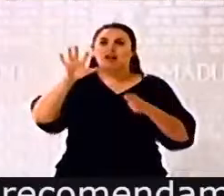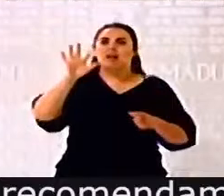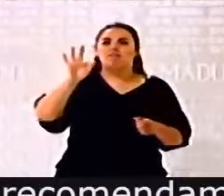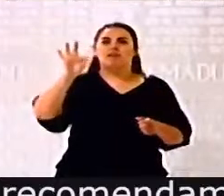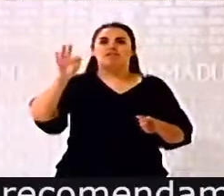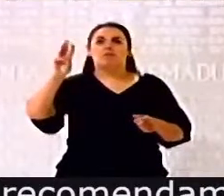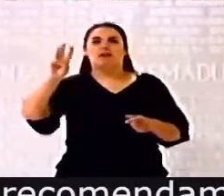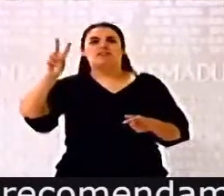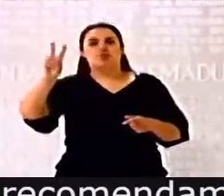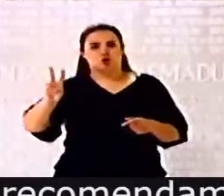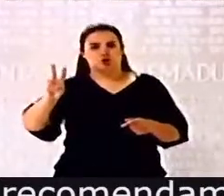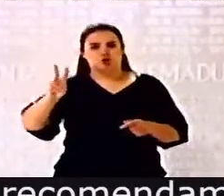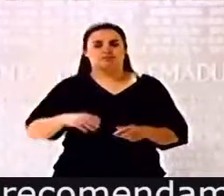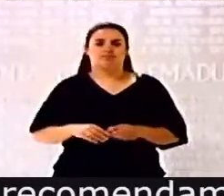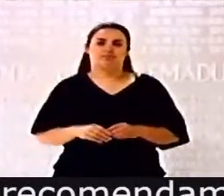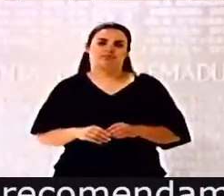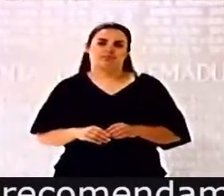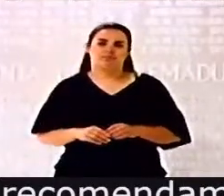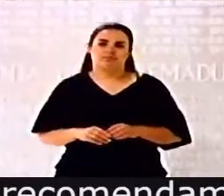FFP2.